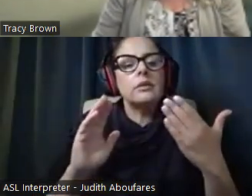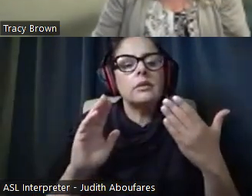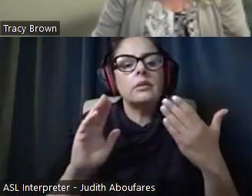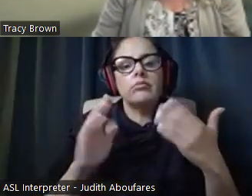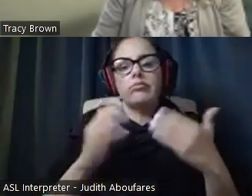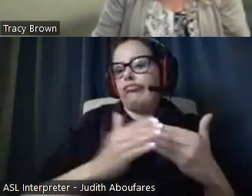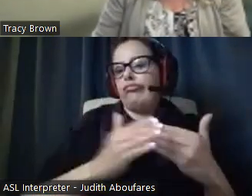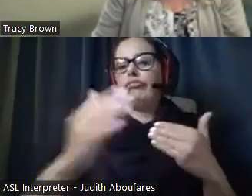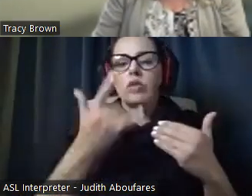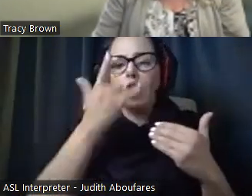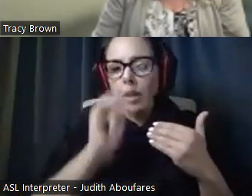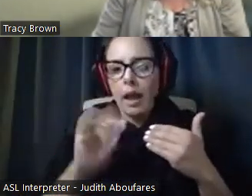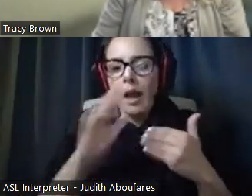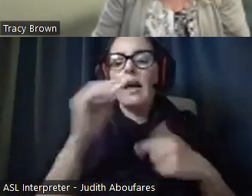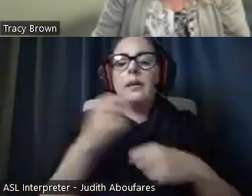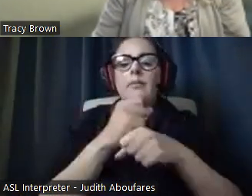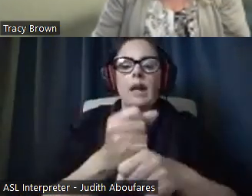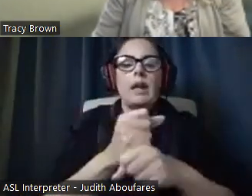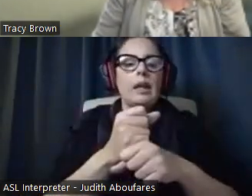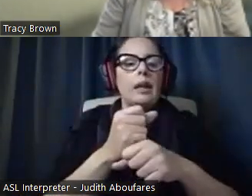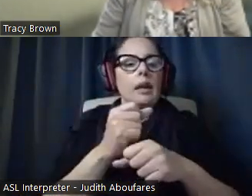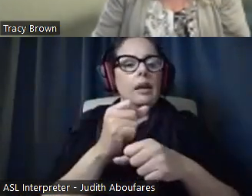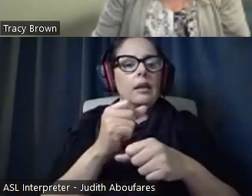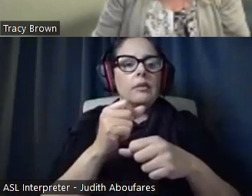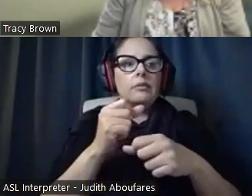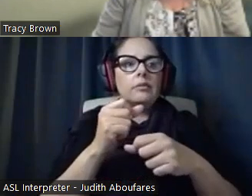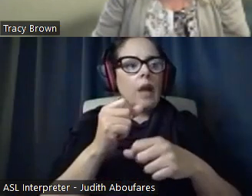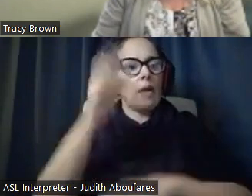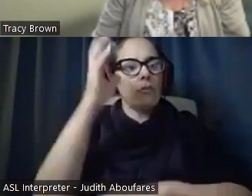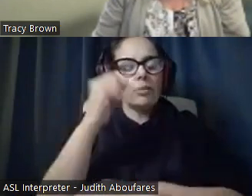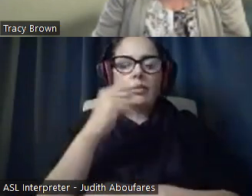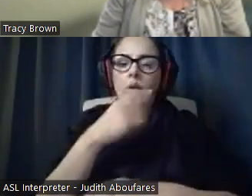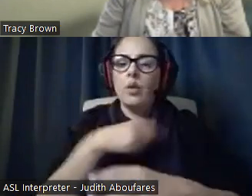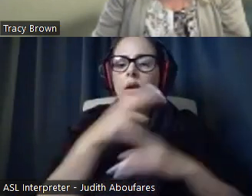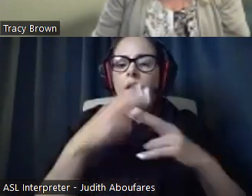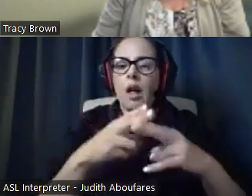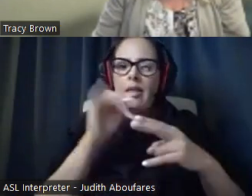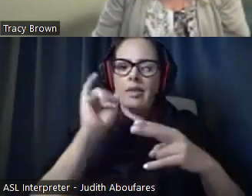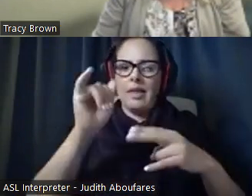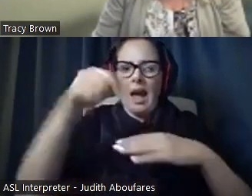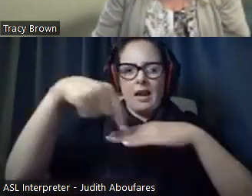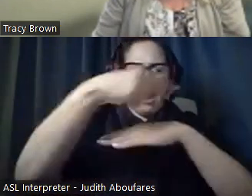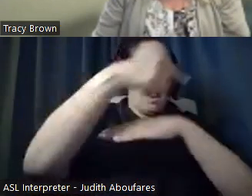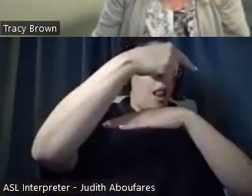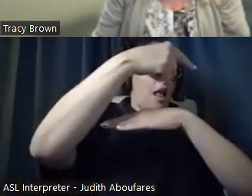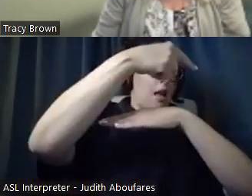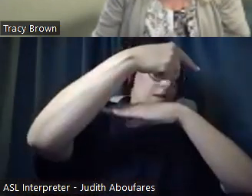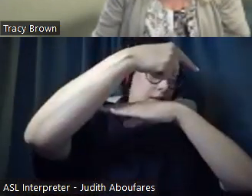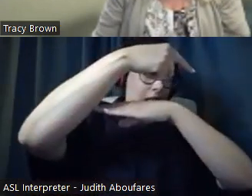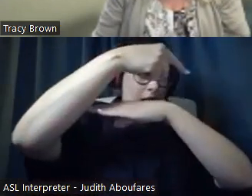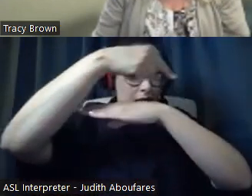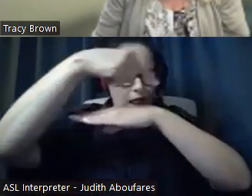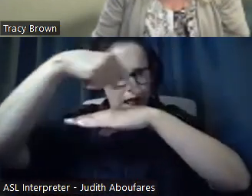y el peso en adelante, y estamos, se está refiriendo a mover